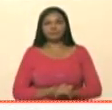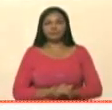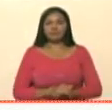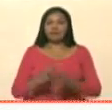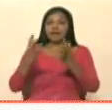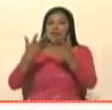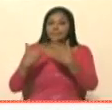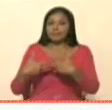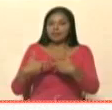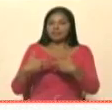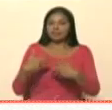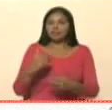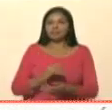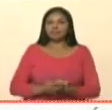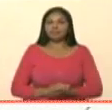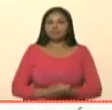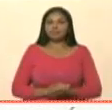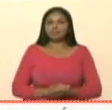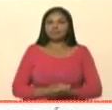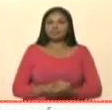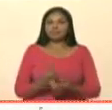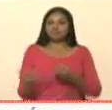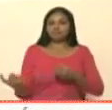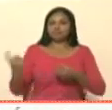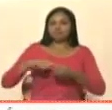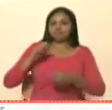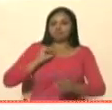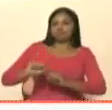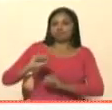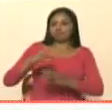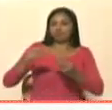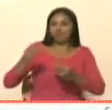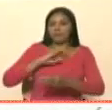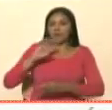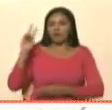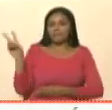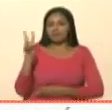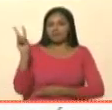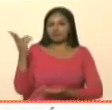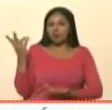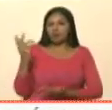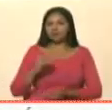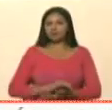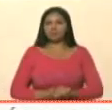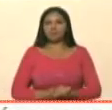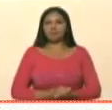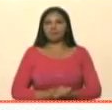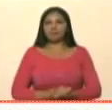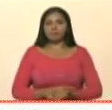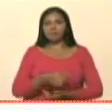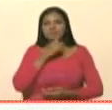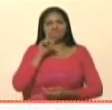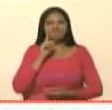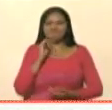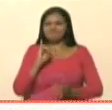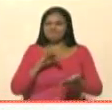empresa para que venga contra un activo de la República que es Citgo. ¿Cómo se llama esto?